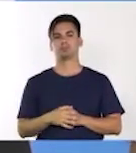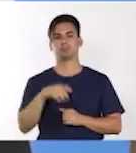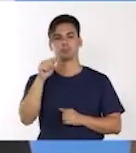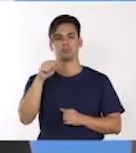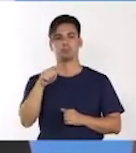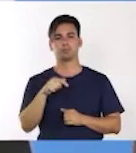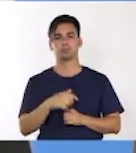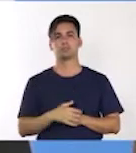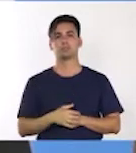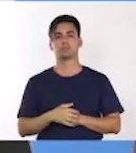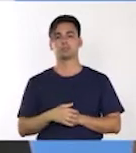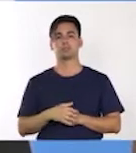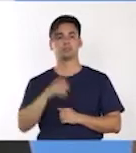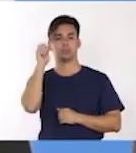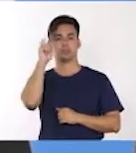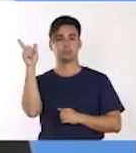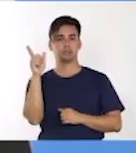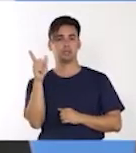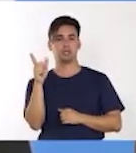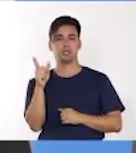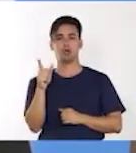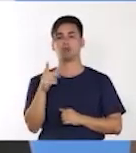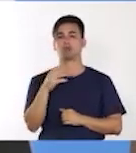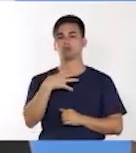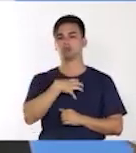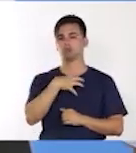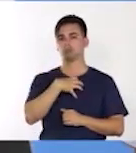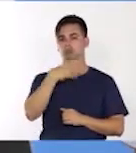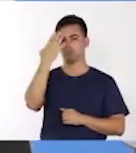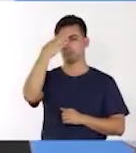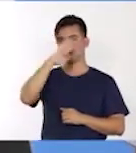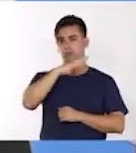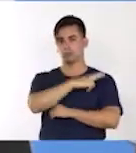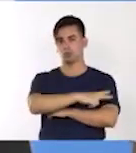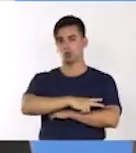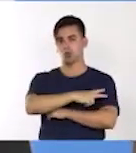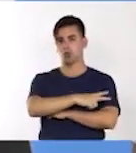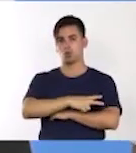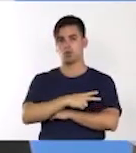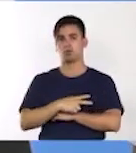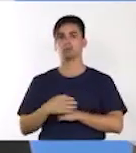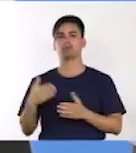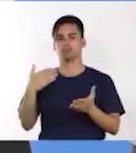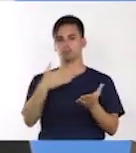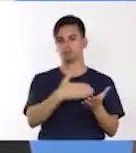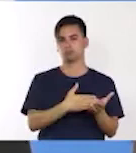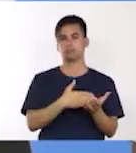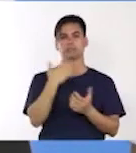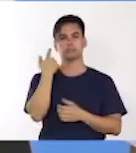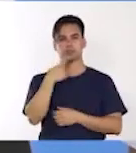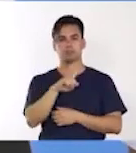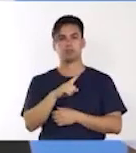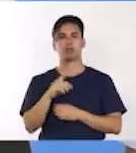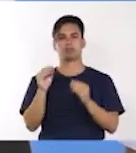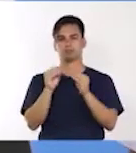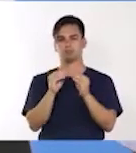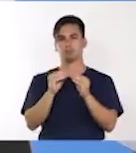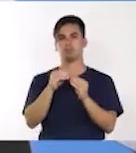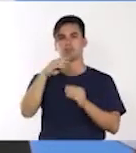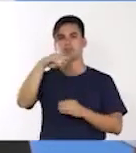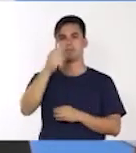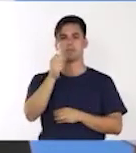y al aplicar las ideas martianas a la realidad cubana, llegan al